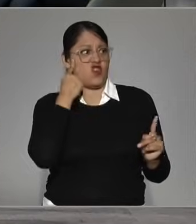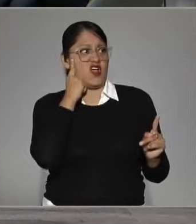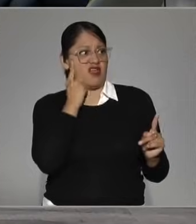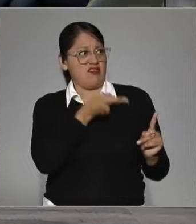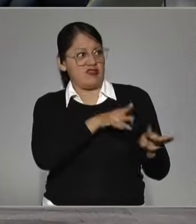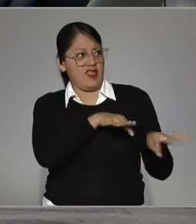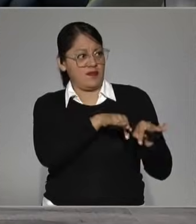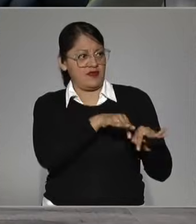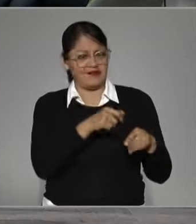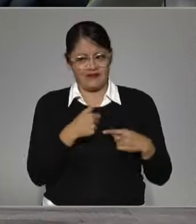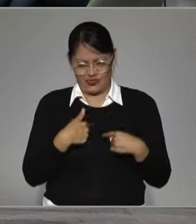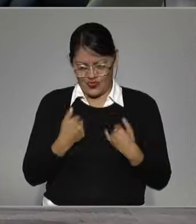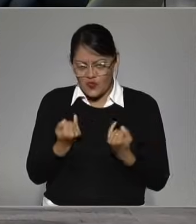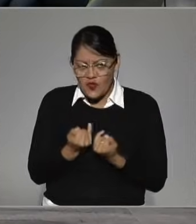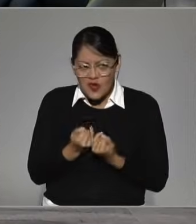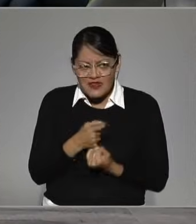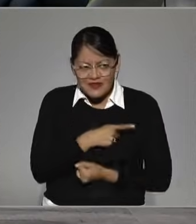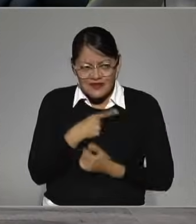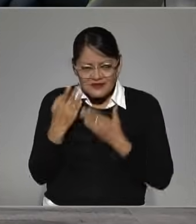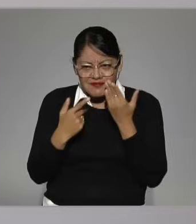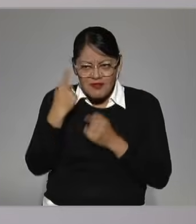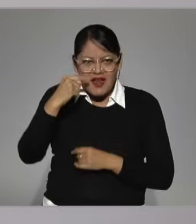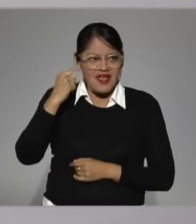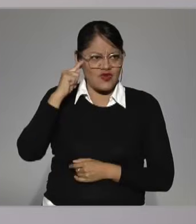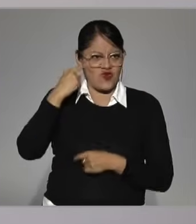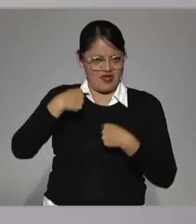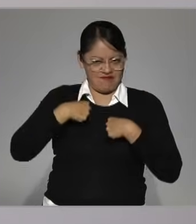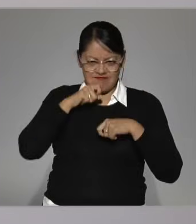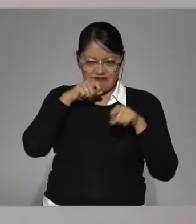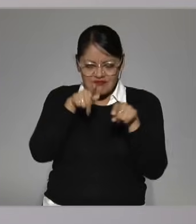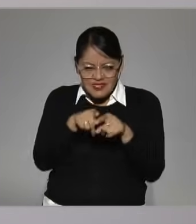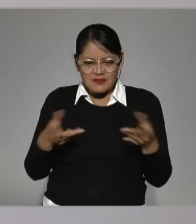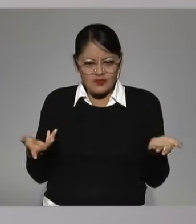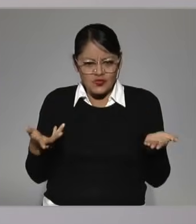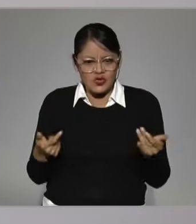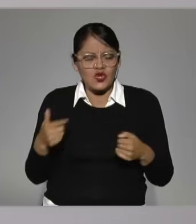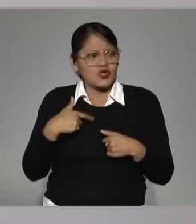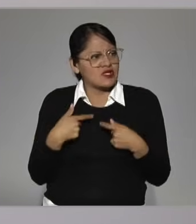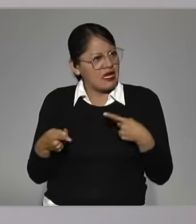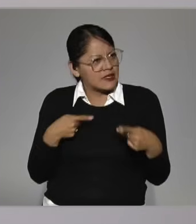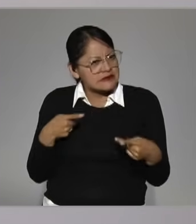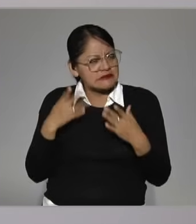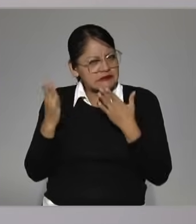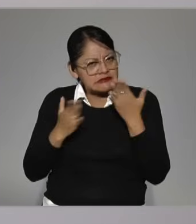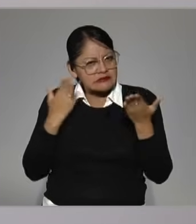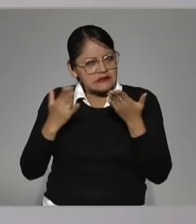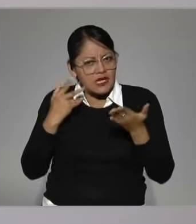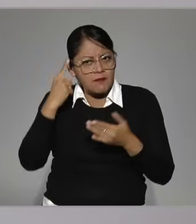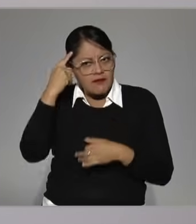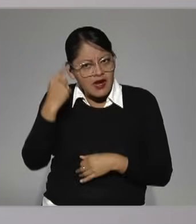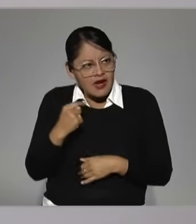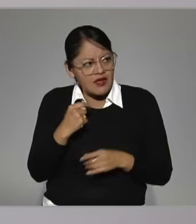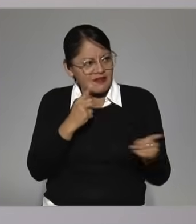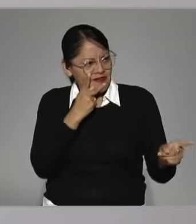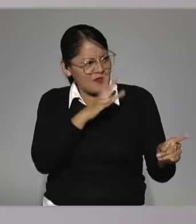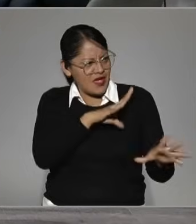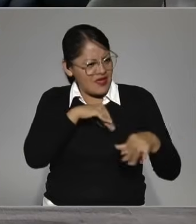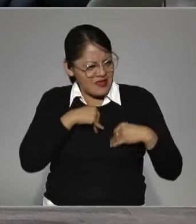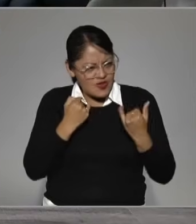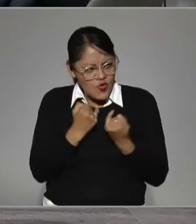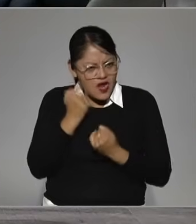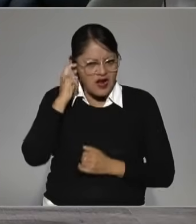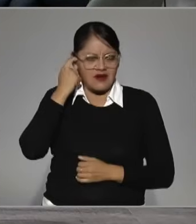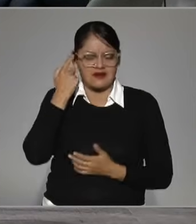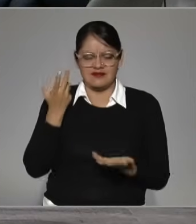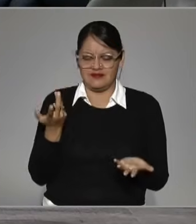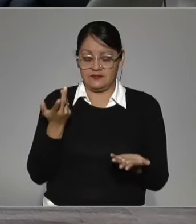eso tengo que estudiar, para eso me tengo que preparar, me tengo que preparar para estar como ahorita está mi papá. Y a mí me